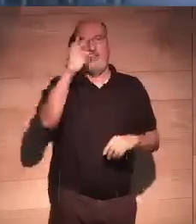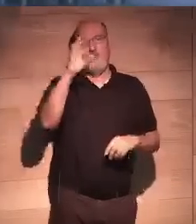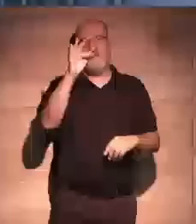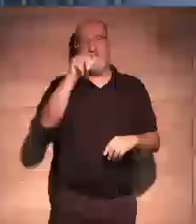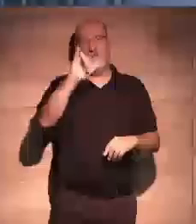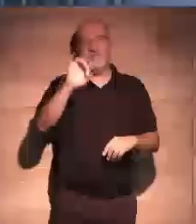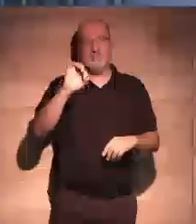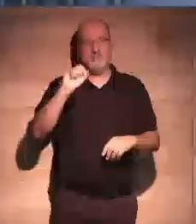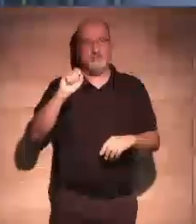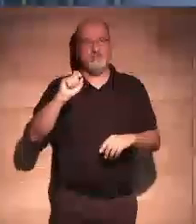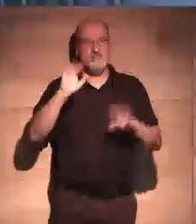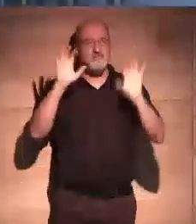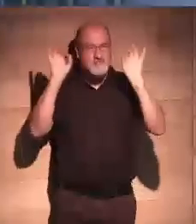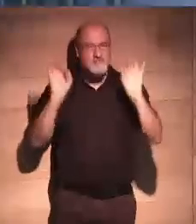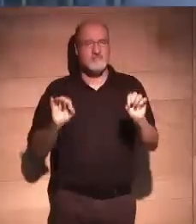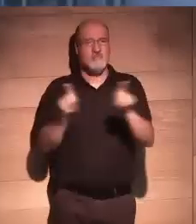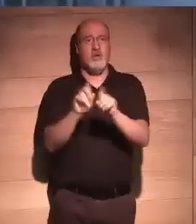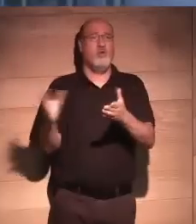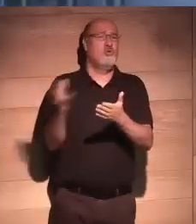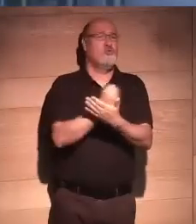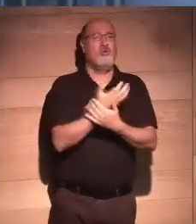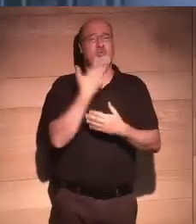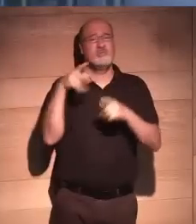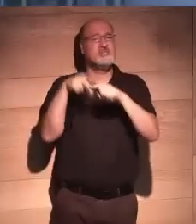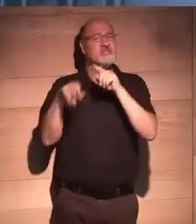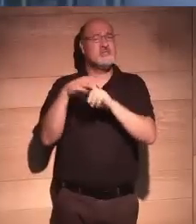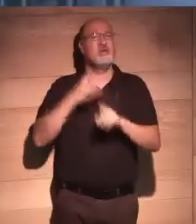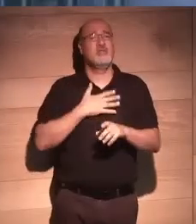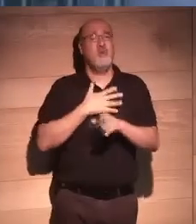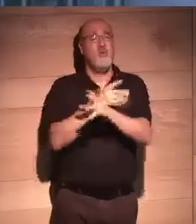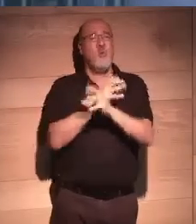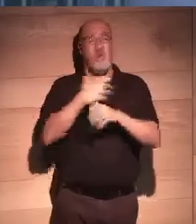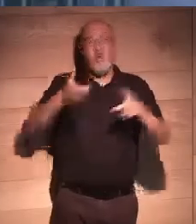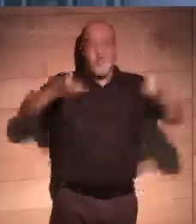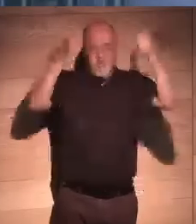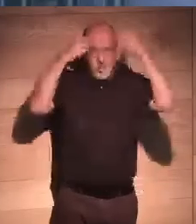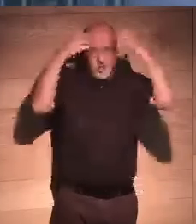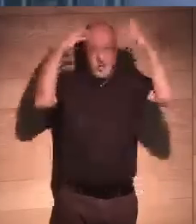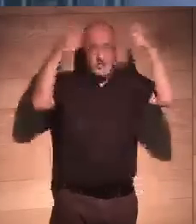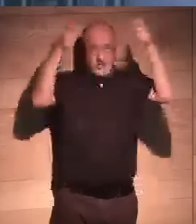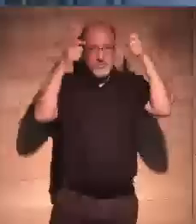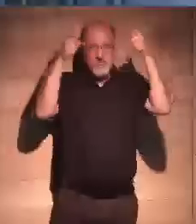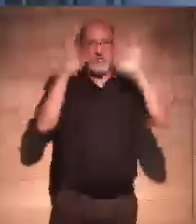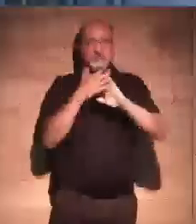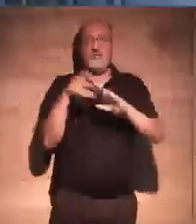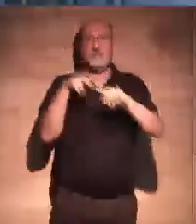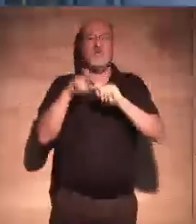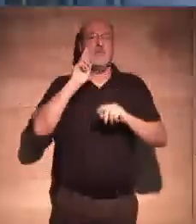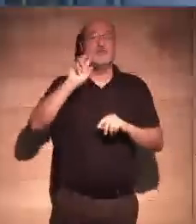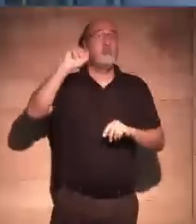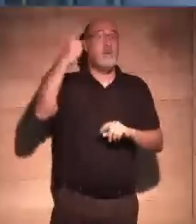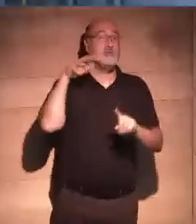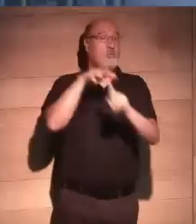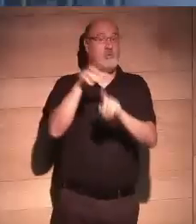¿no? Que parece que si entrabas a Twitter y parecía que todo el mundo veía Juego de Tronos porque todo el mundo estaba tuiteando Juego de Tronos, aunque Juego de Tronos no es la serie más vista en España. No